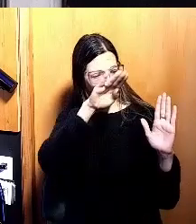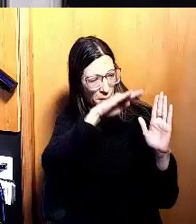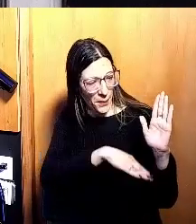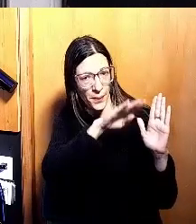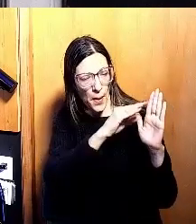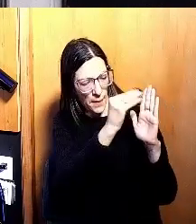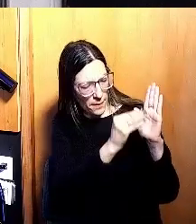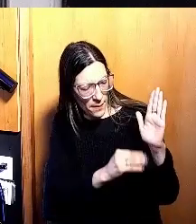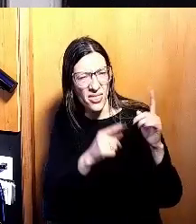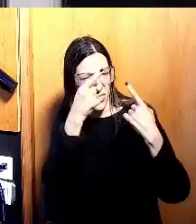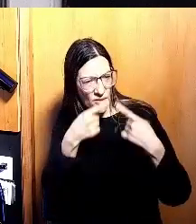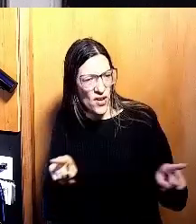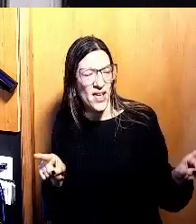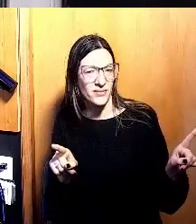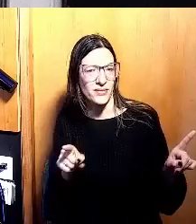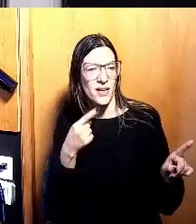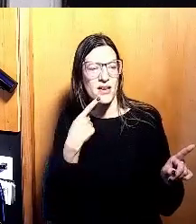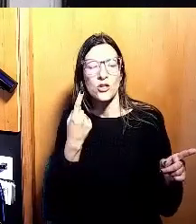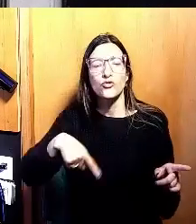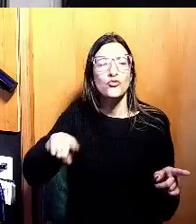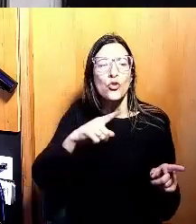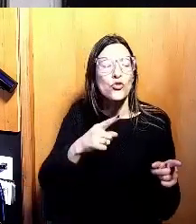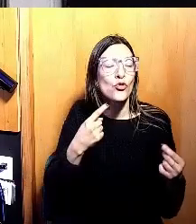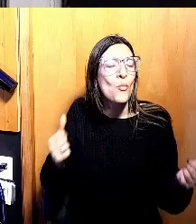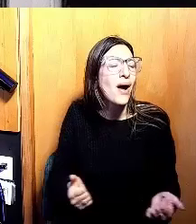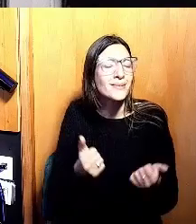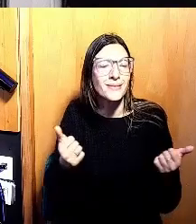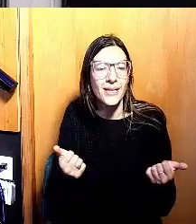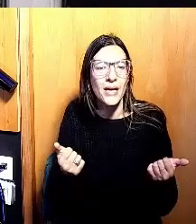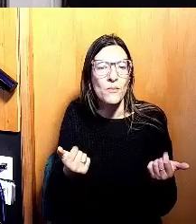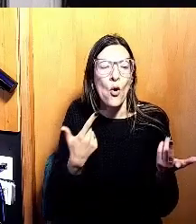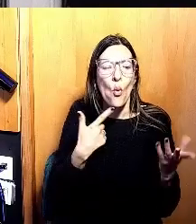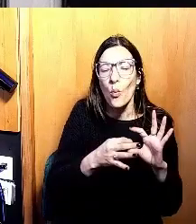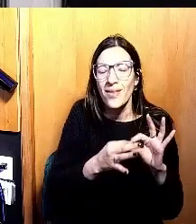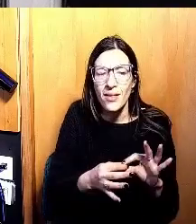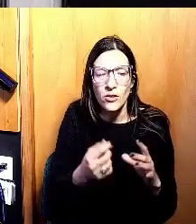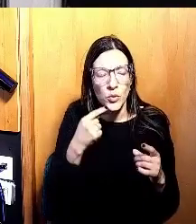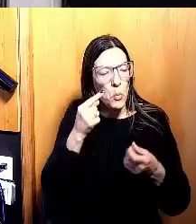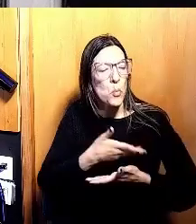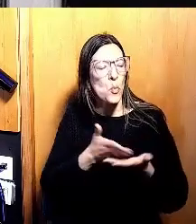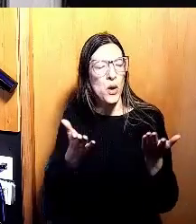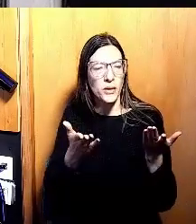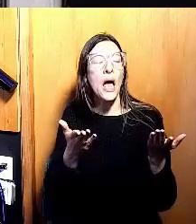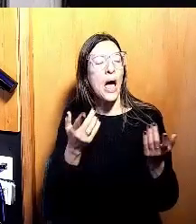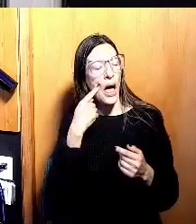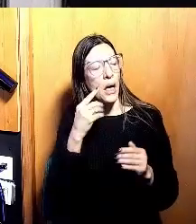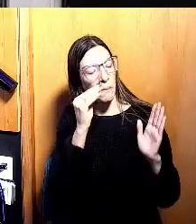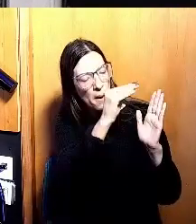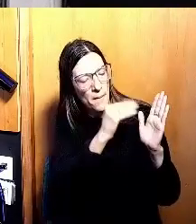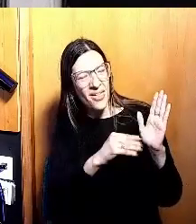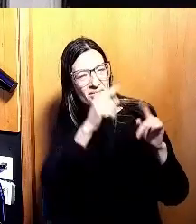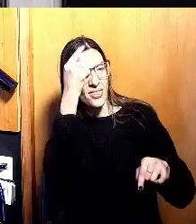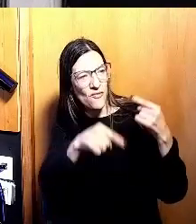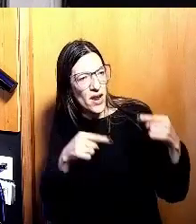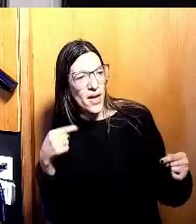de datos abiertos, cómo se manejan y en realidad cómo se pueden visualizar. Hay